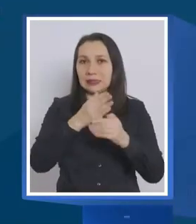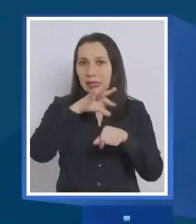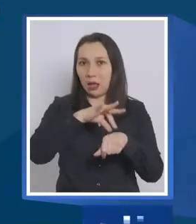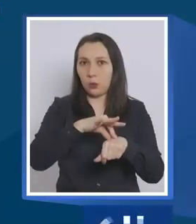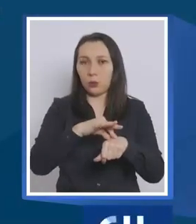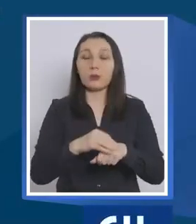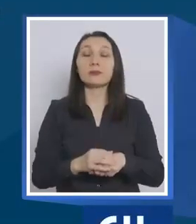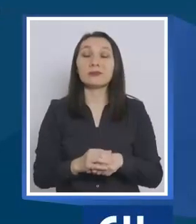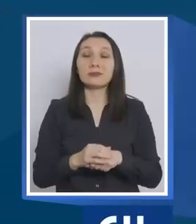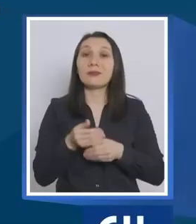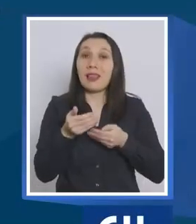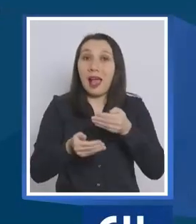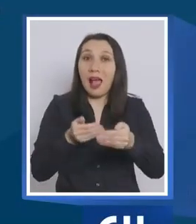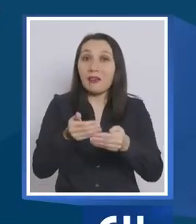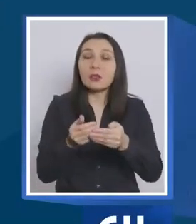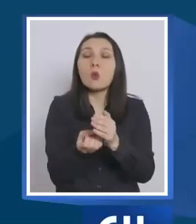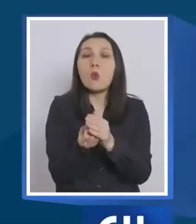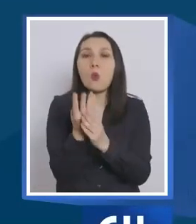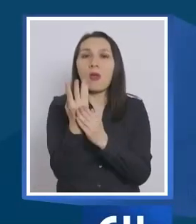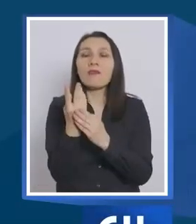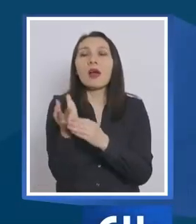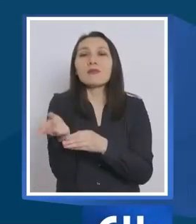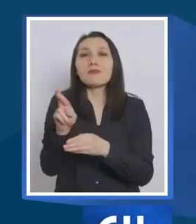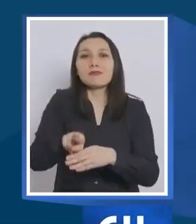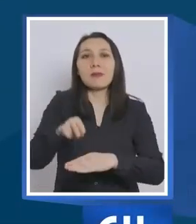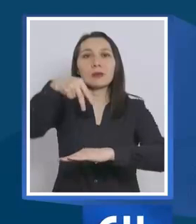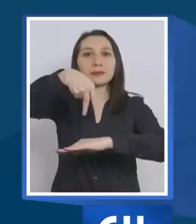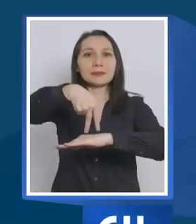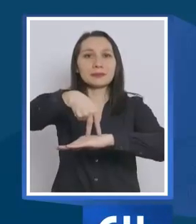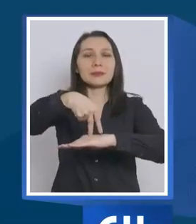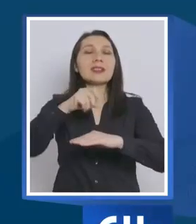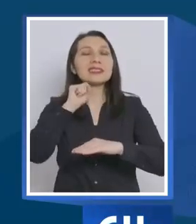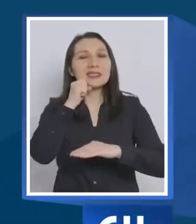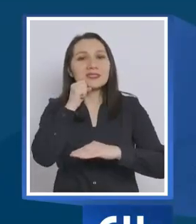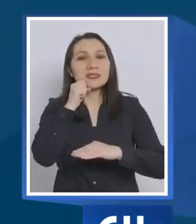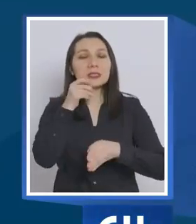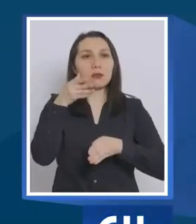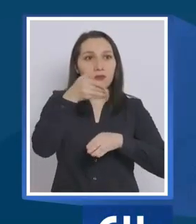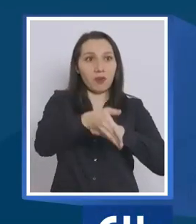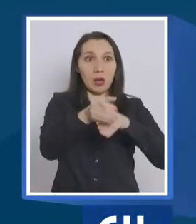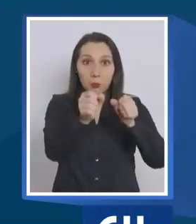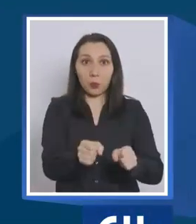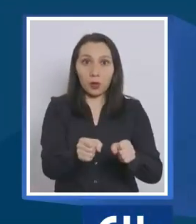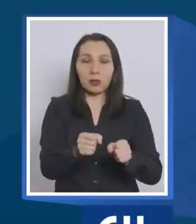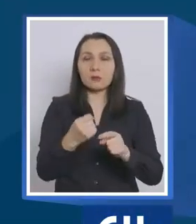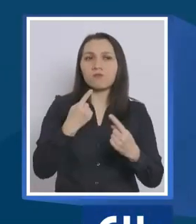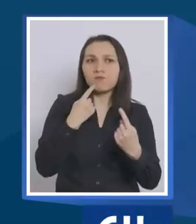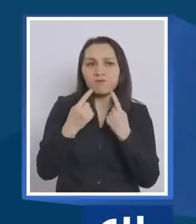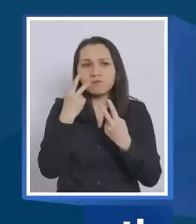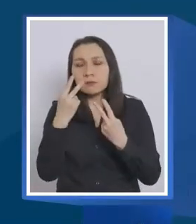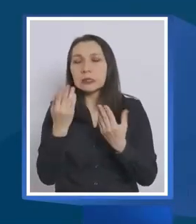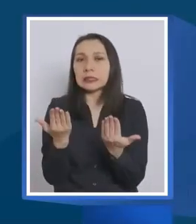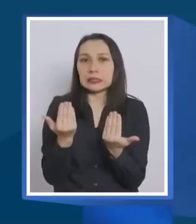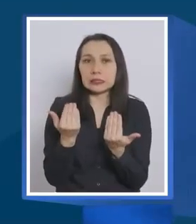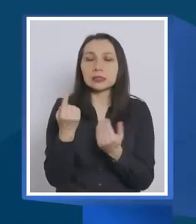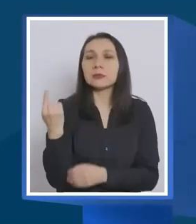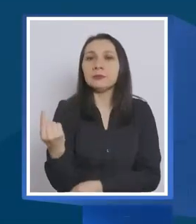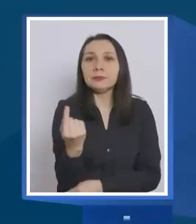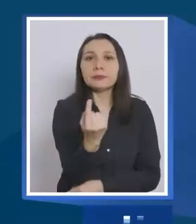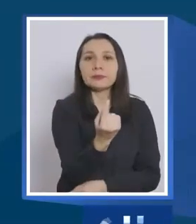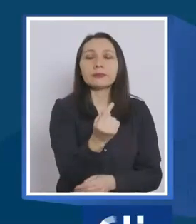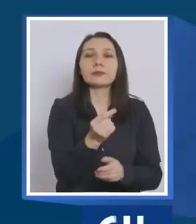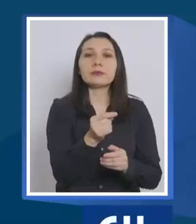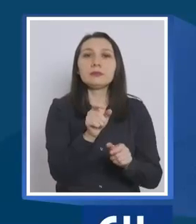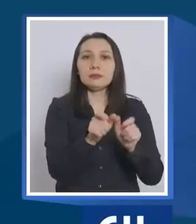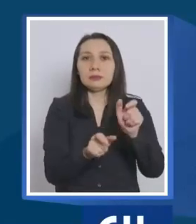sanitarias. Avanzar hacia una nueva presencialidad que dialoga con las necesidades de cada